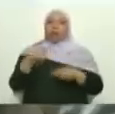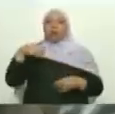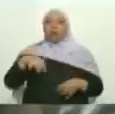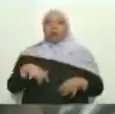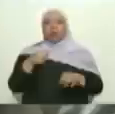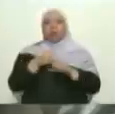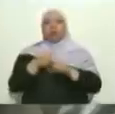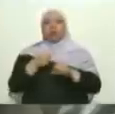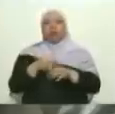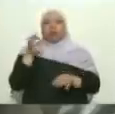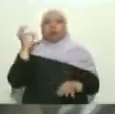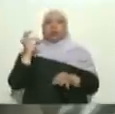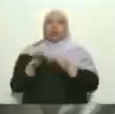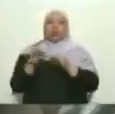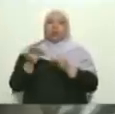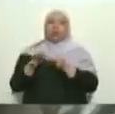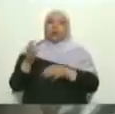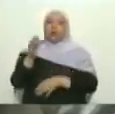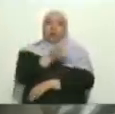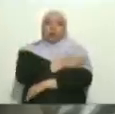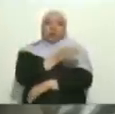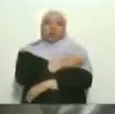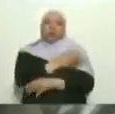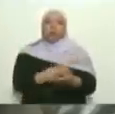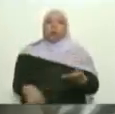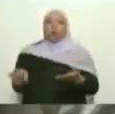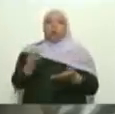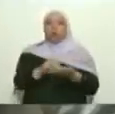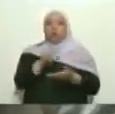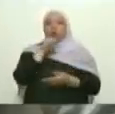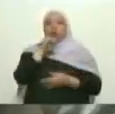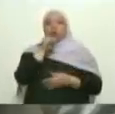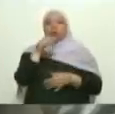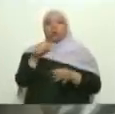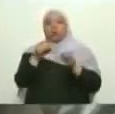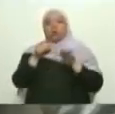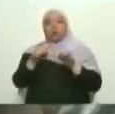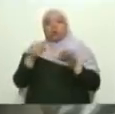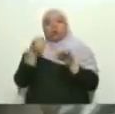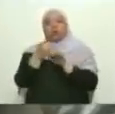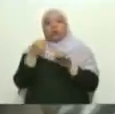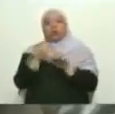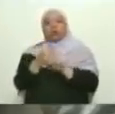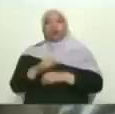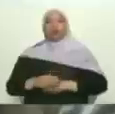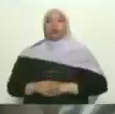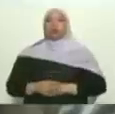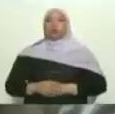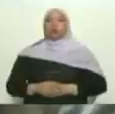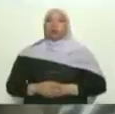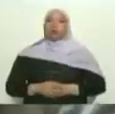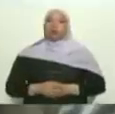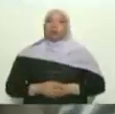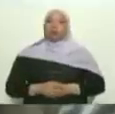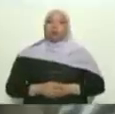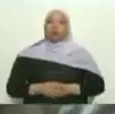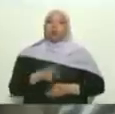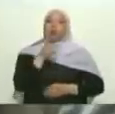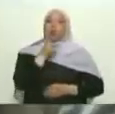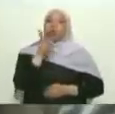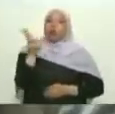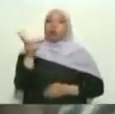este sector extremista de la oposición volvió con furia, con una